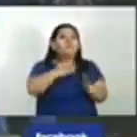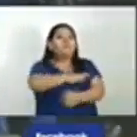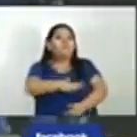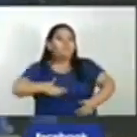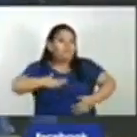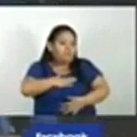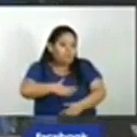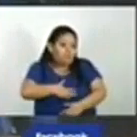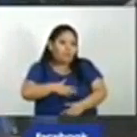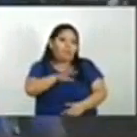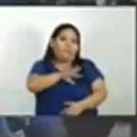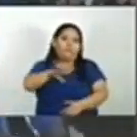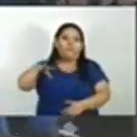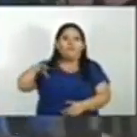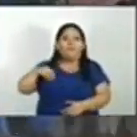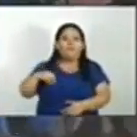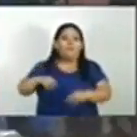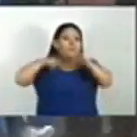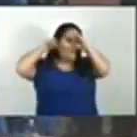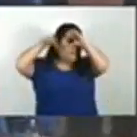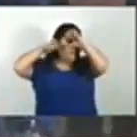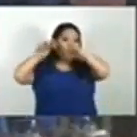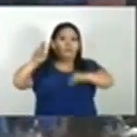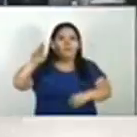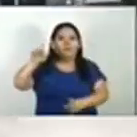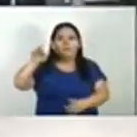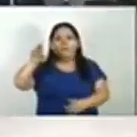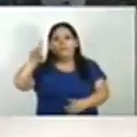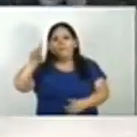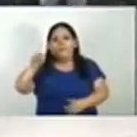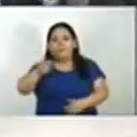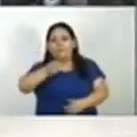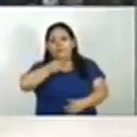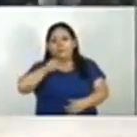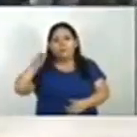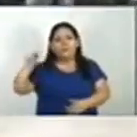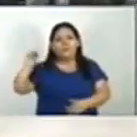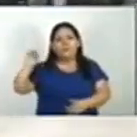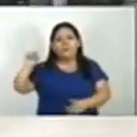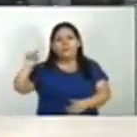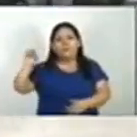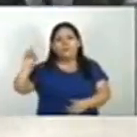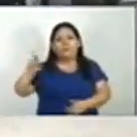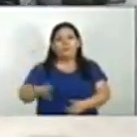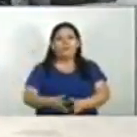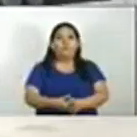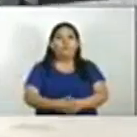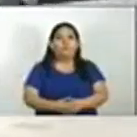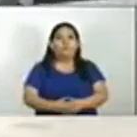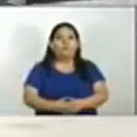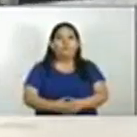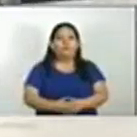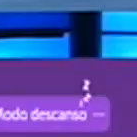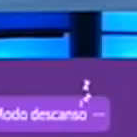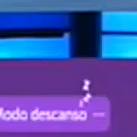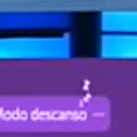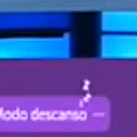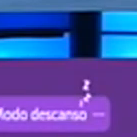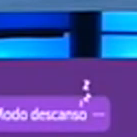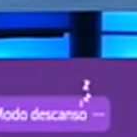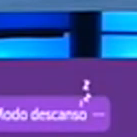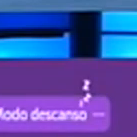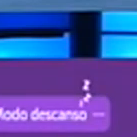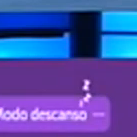y disfrutar en familia. Con imágenes de Ricardo Tovar, un reporte de Néstor Hernández. A